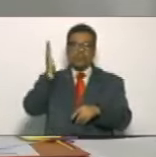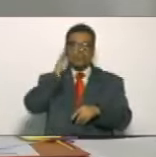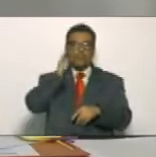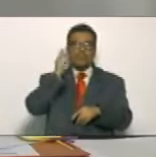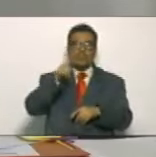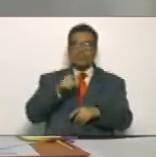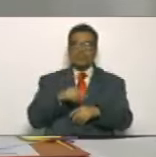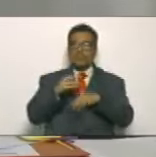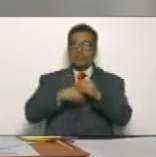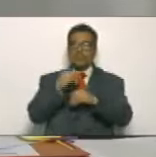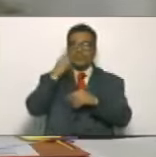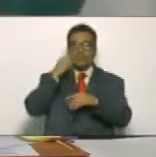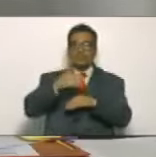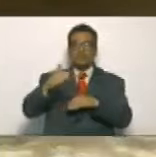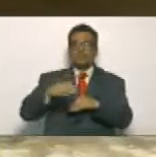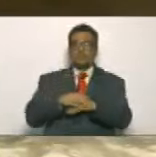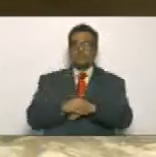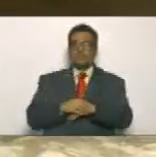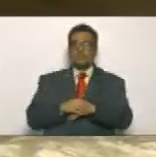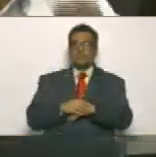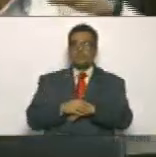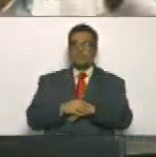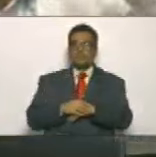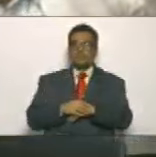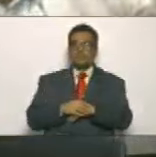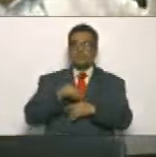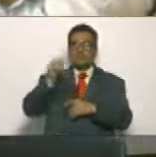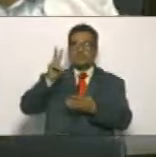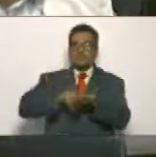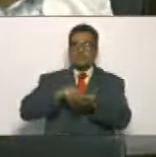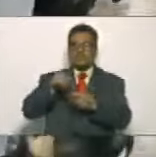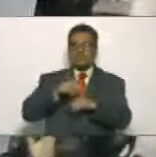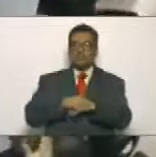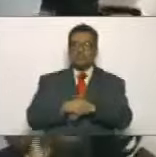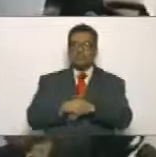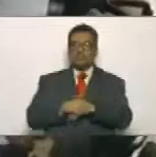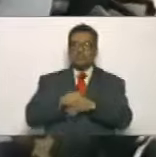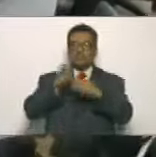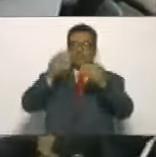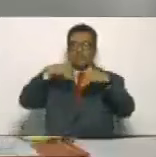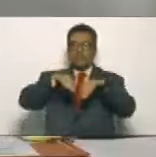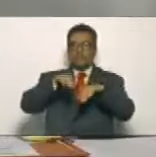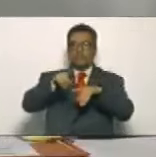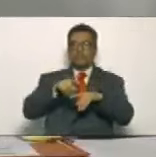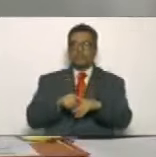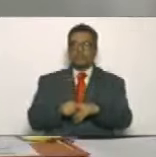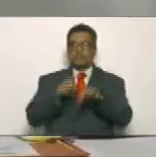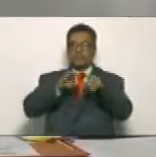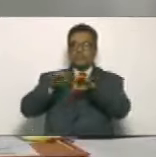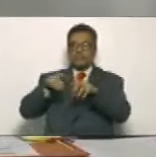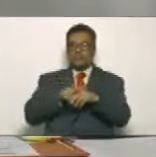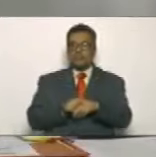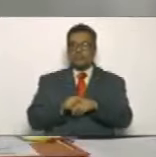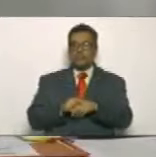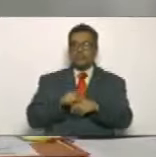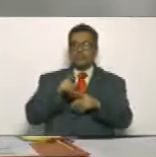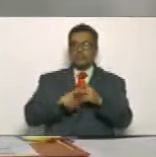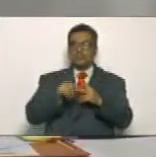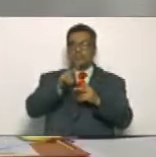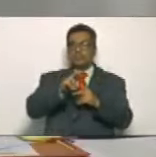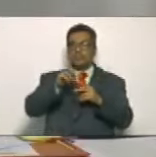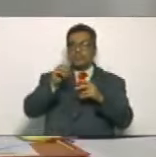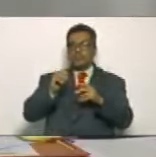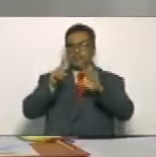auditiva, hacerlo con la señal de costumbre, queda aprobado. Siguiente, ciudadana secretaria. Centésimo